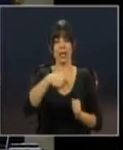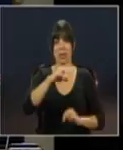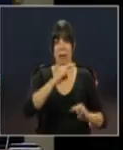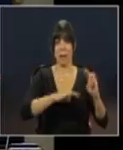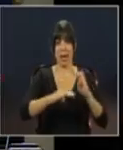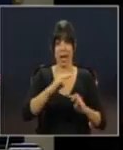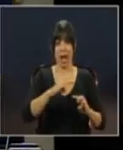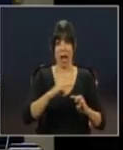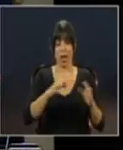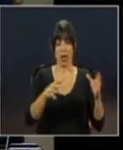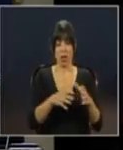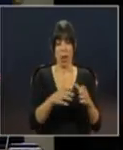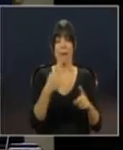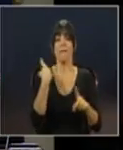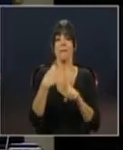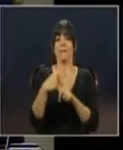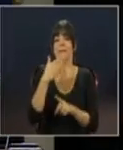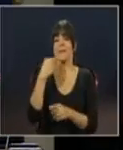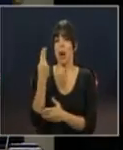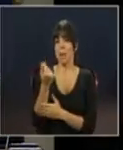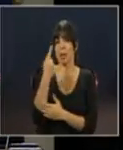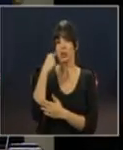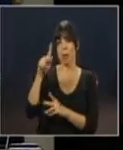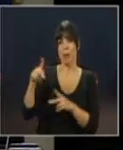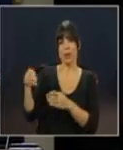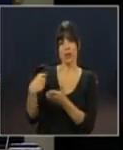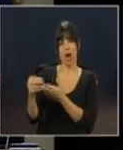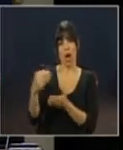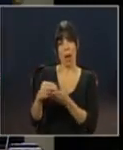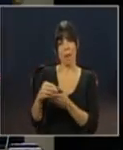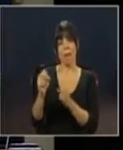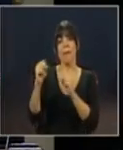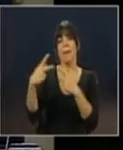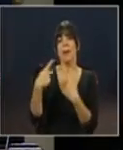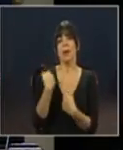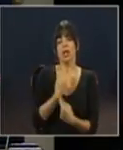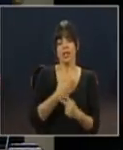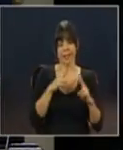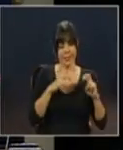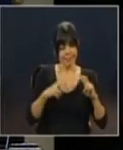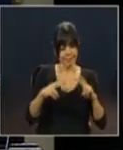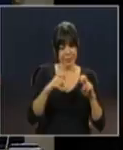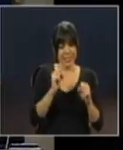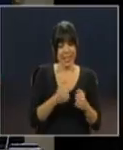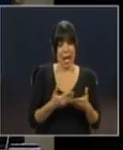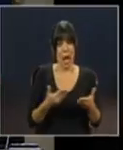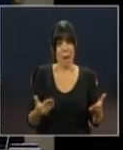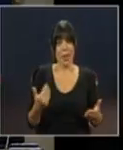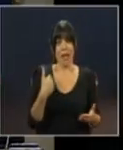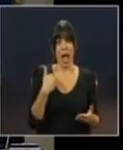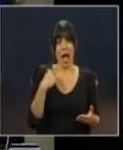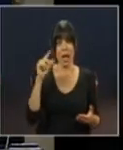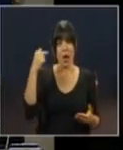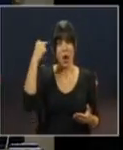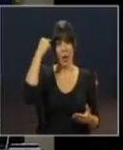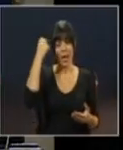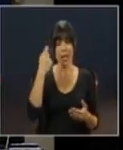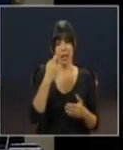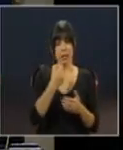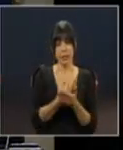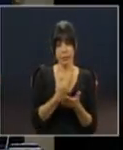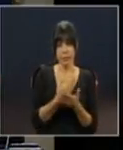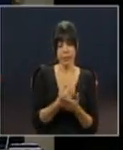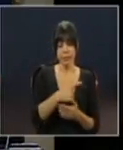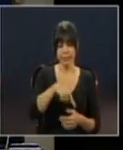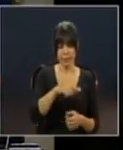con esto mejores precios para los consumidores. Nos permitirá revisar si las herramientas con las que cuenta nuestra administración tributaria